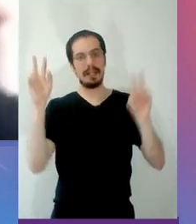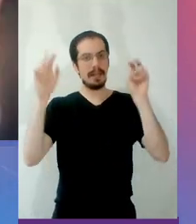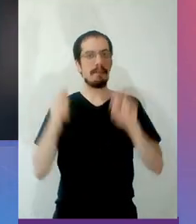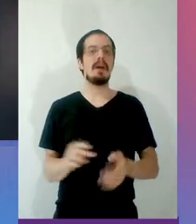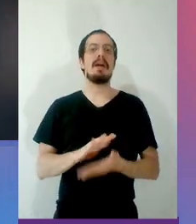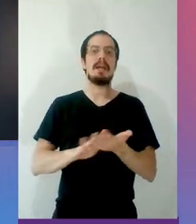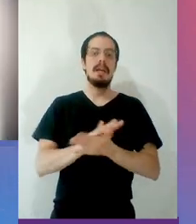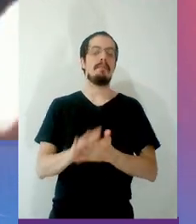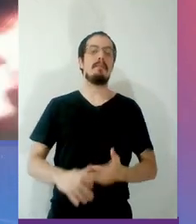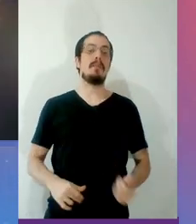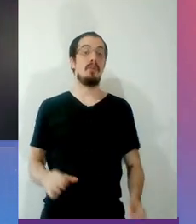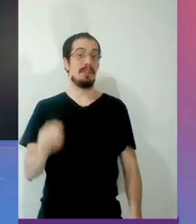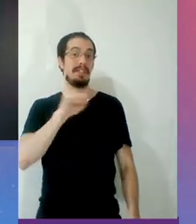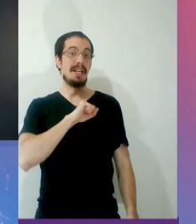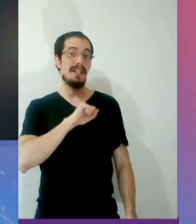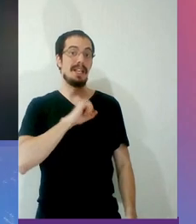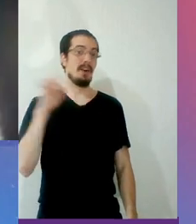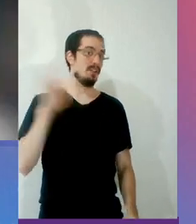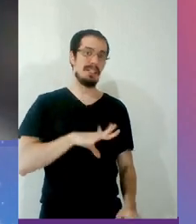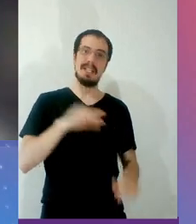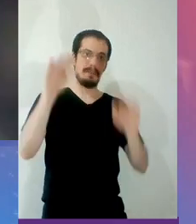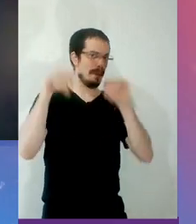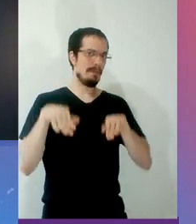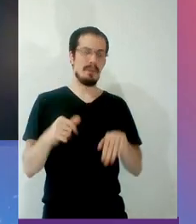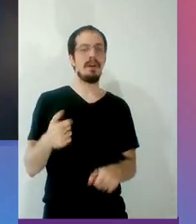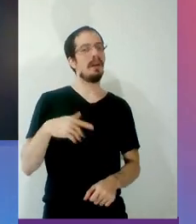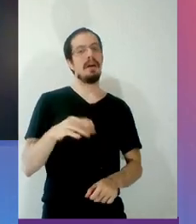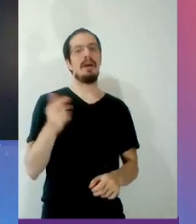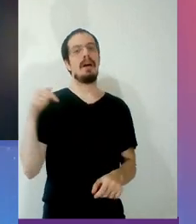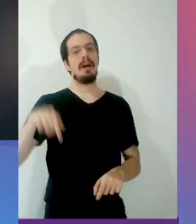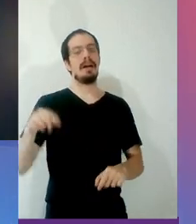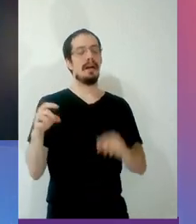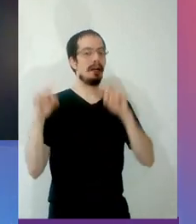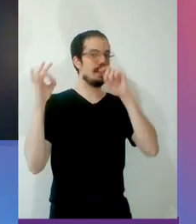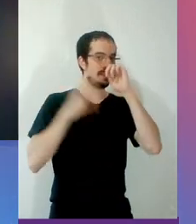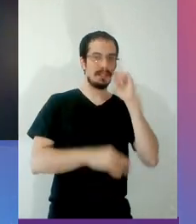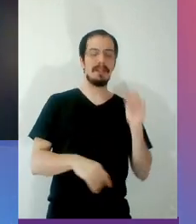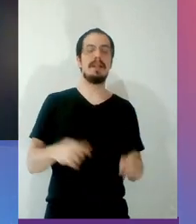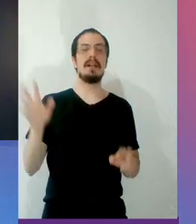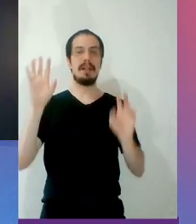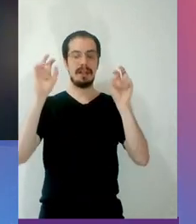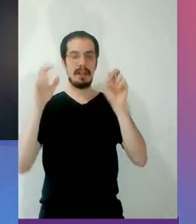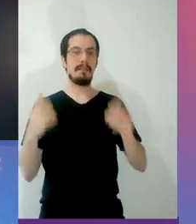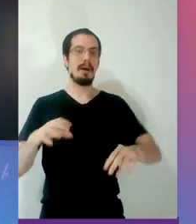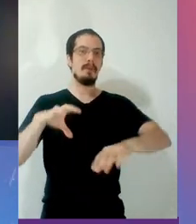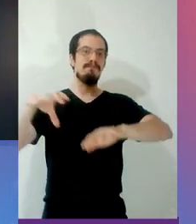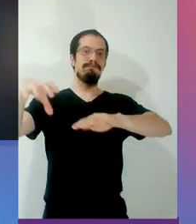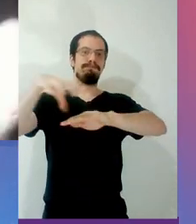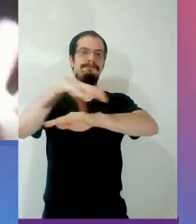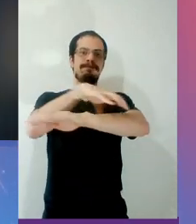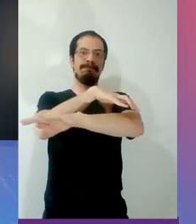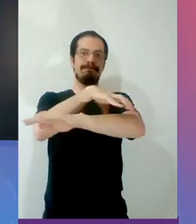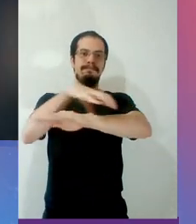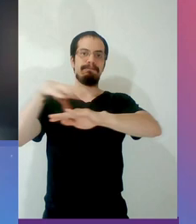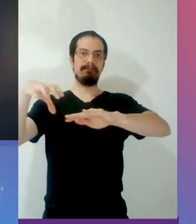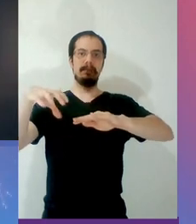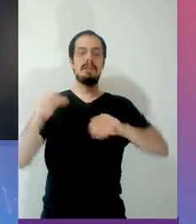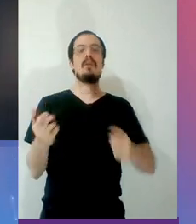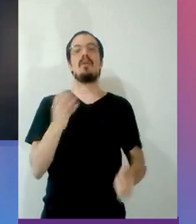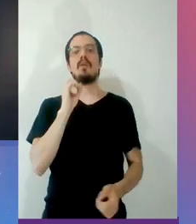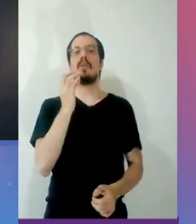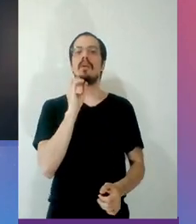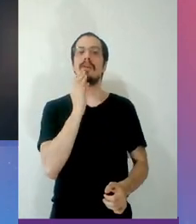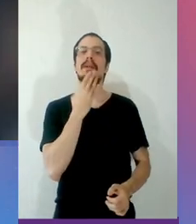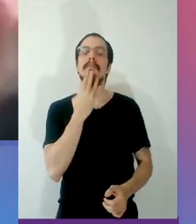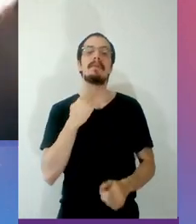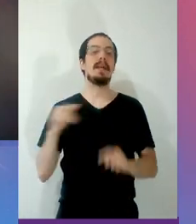una resonancia, y en el fondo tal vez no sea tan difícil de conseguir, pero si estoy en regiones, y sobre todo si estoy en lugares apartados, no nos olvidemos cómo es Chile como